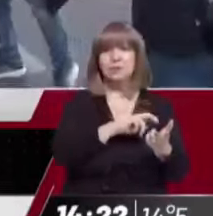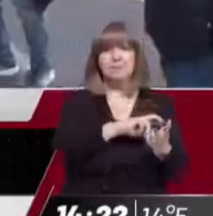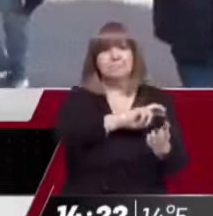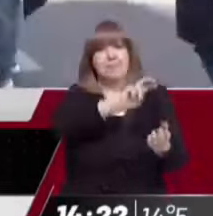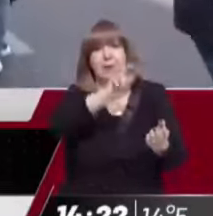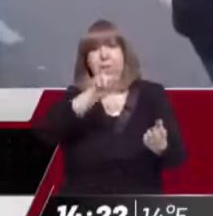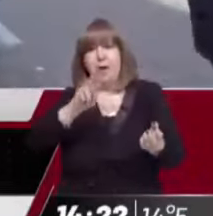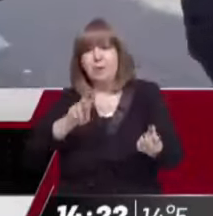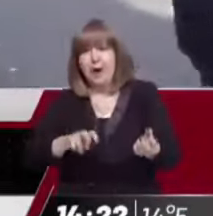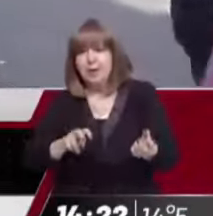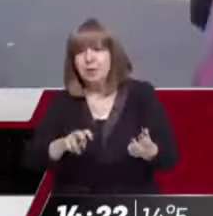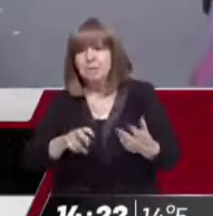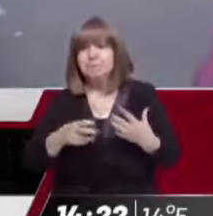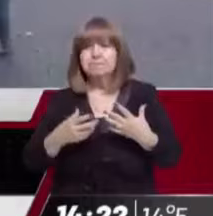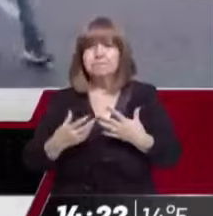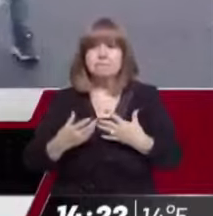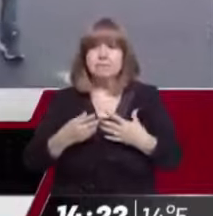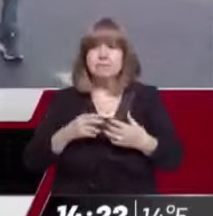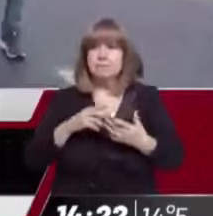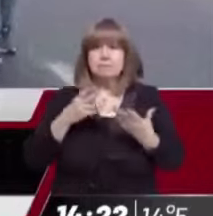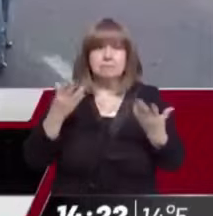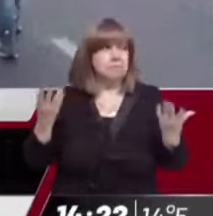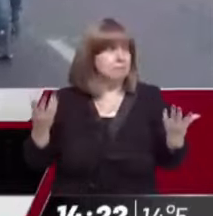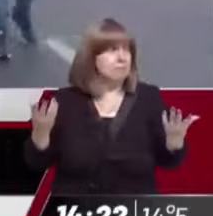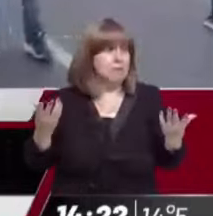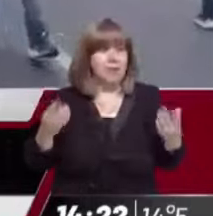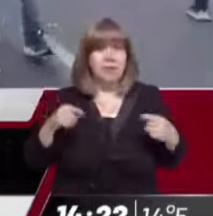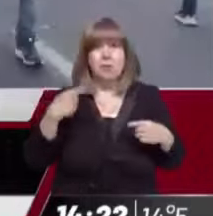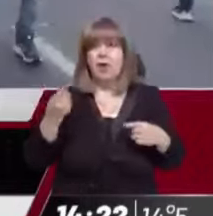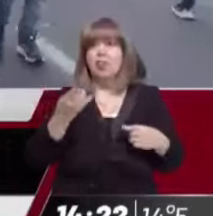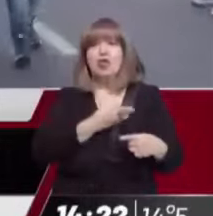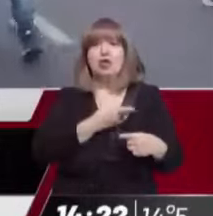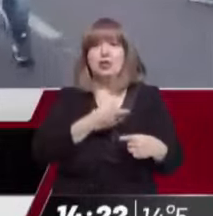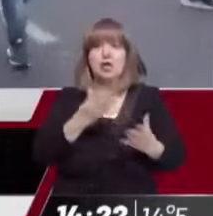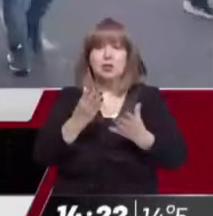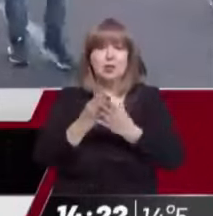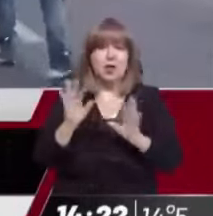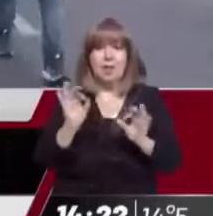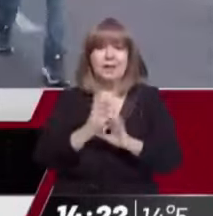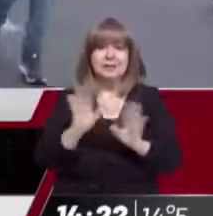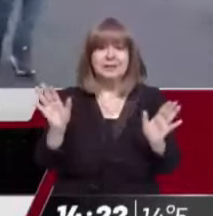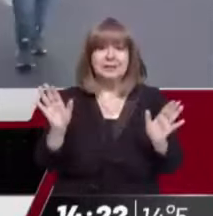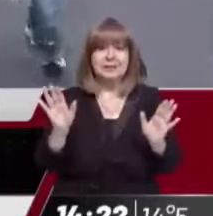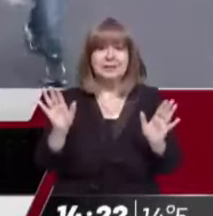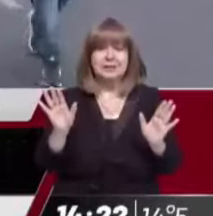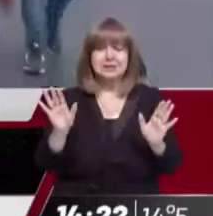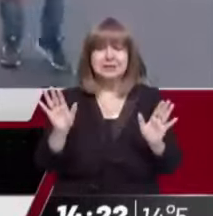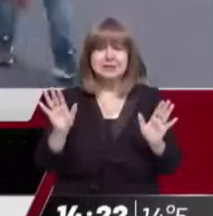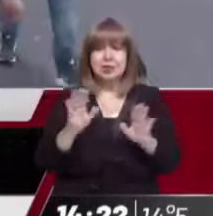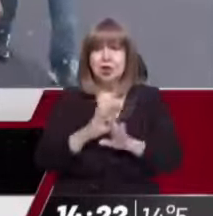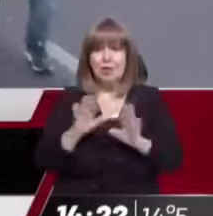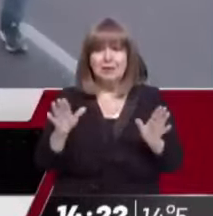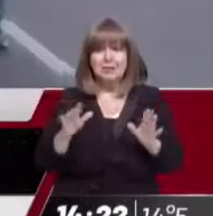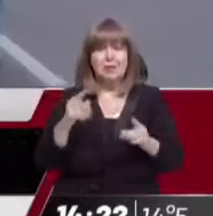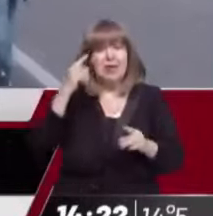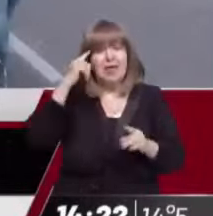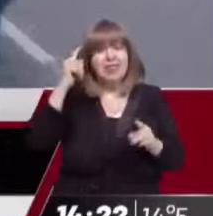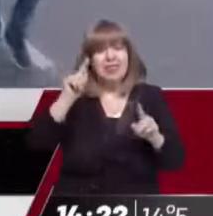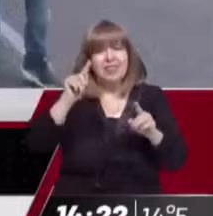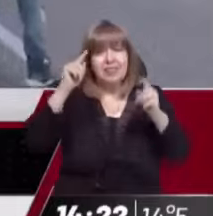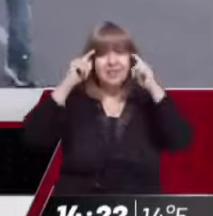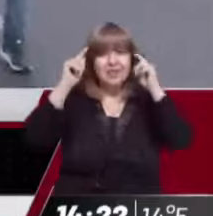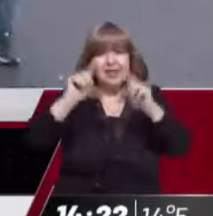querían salieron del colegio y entraron directamente a estudiar algo que efectivamente iba a poder costearles la carrera.